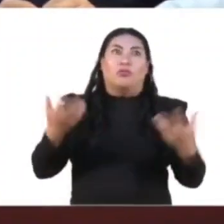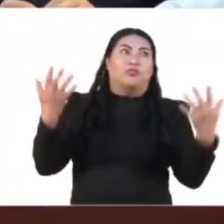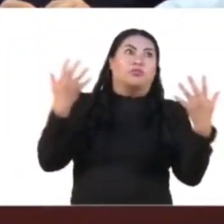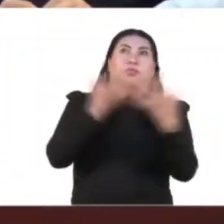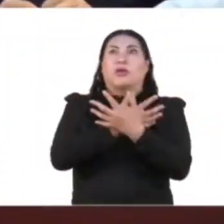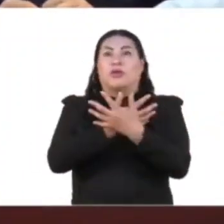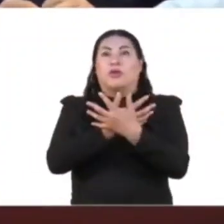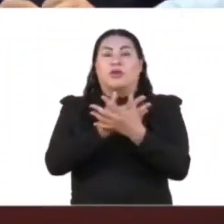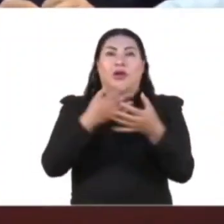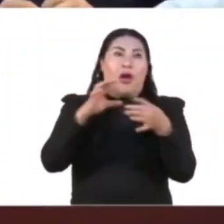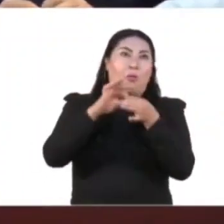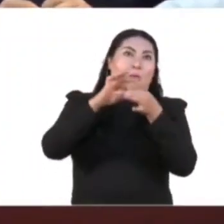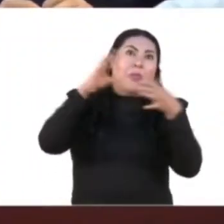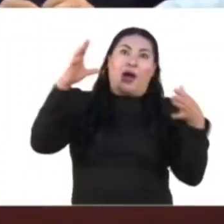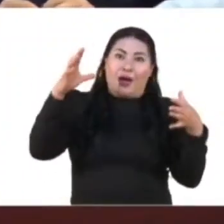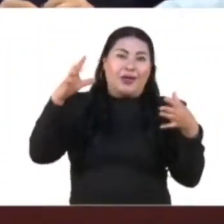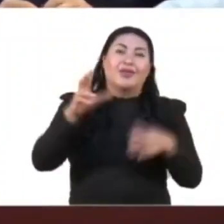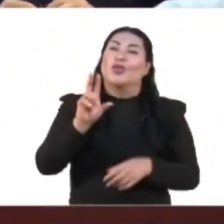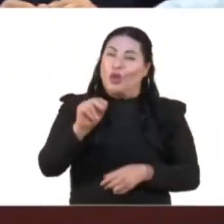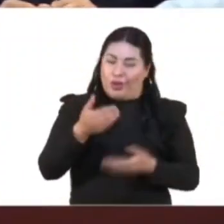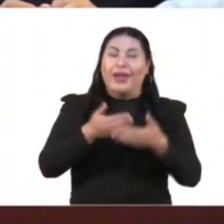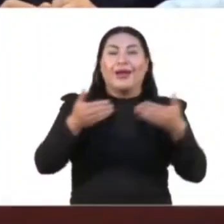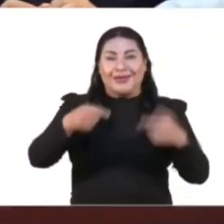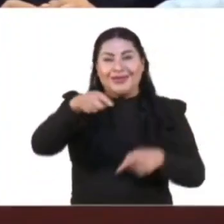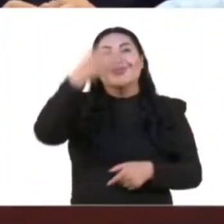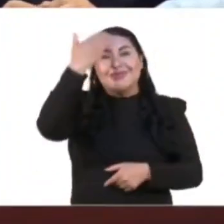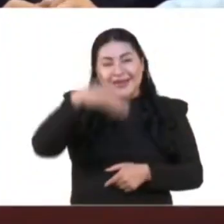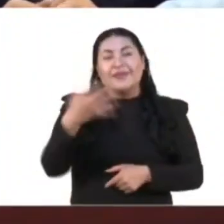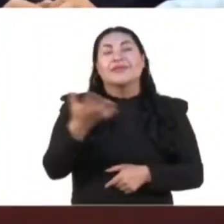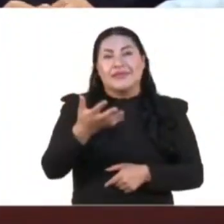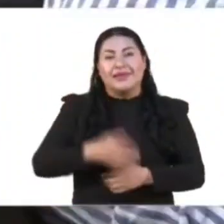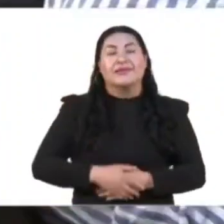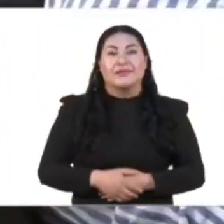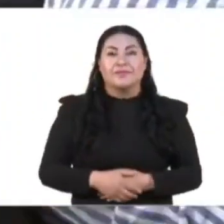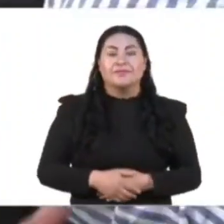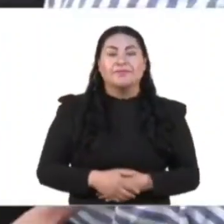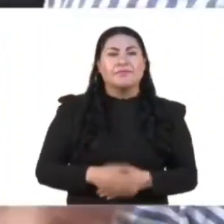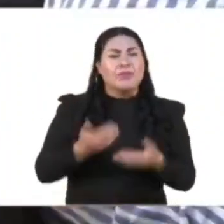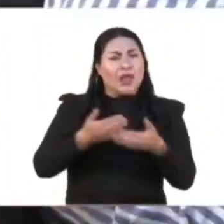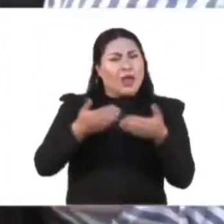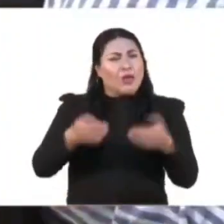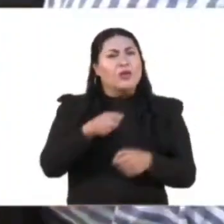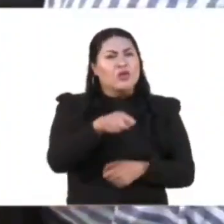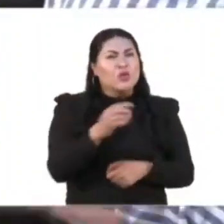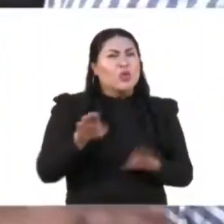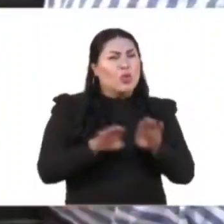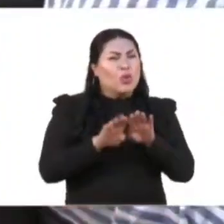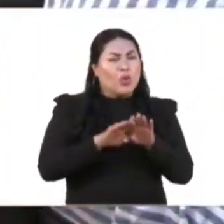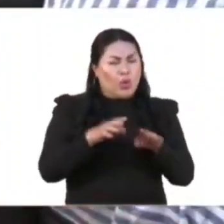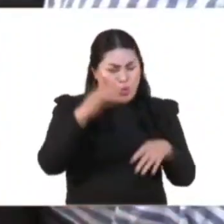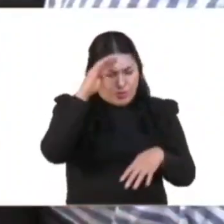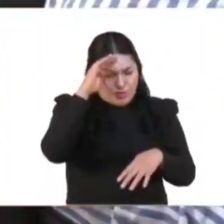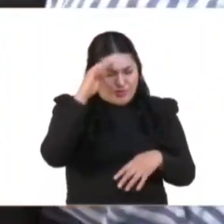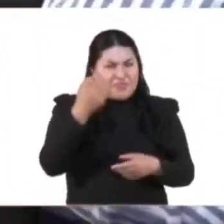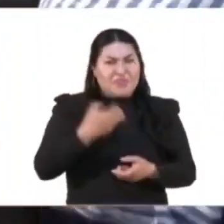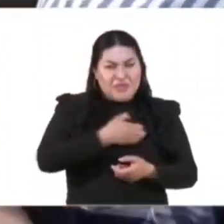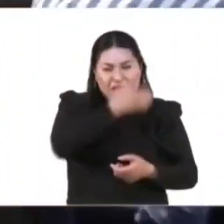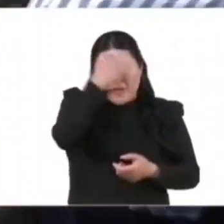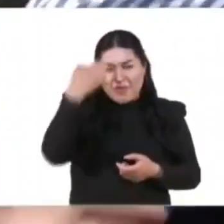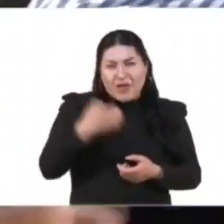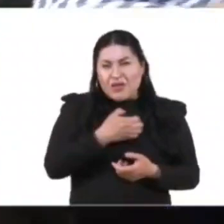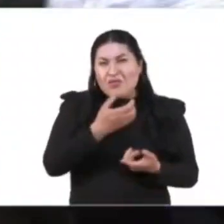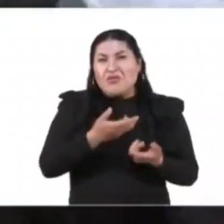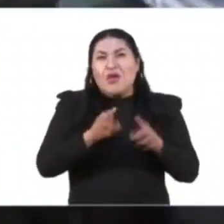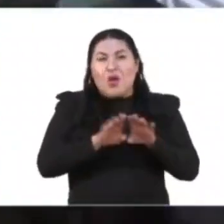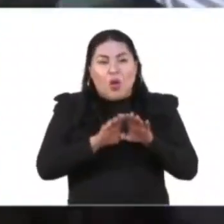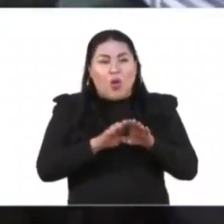sepamos exactamente qué hacer en un caso de este tipo. Doctora, y con este ejercicio, ¿cómo evalúa usted este plan que ustedes crearon de actuación y